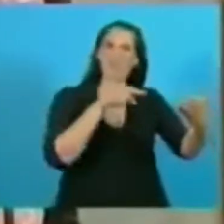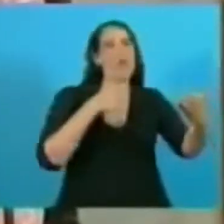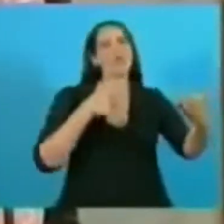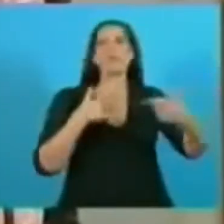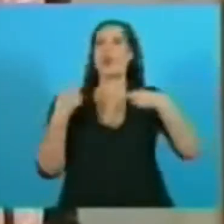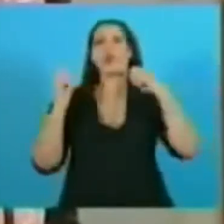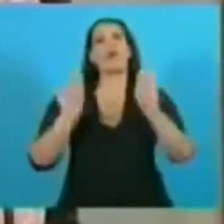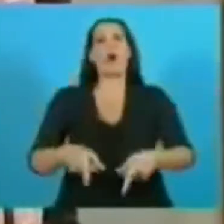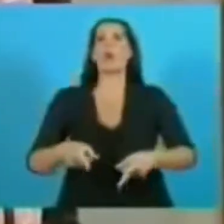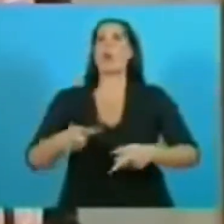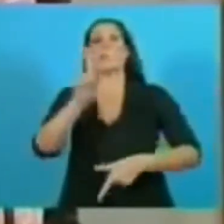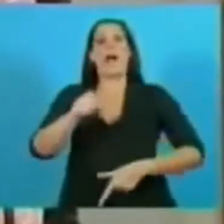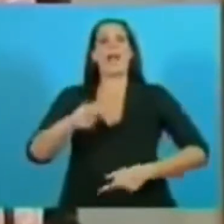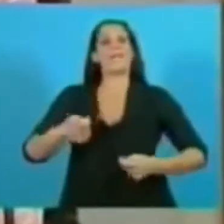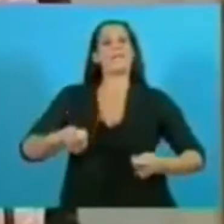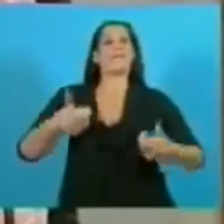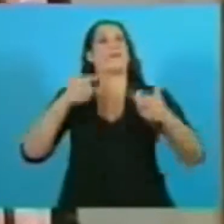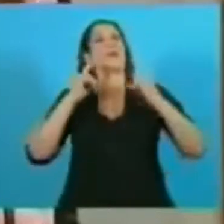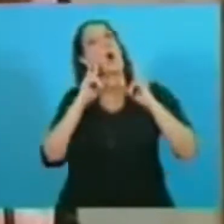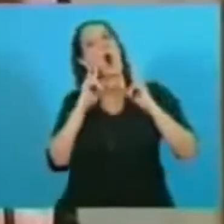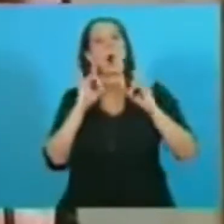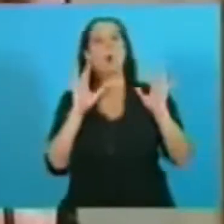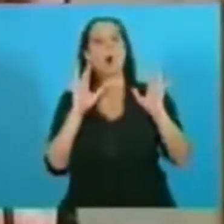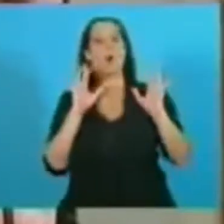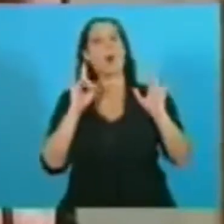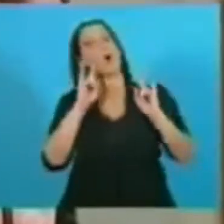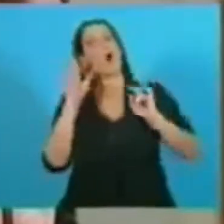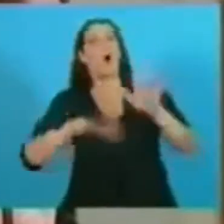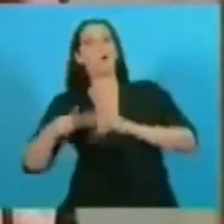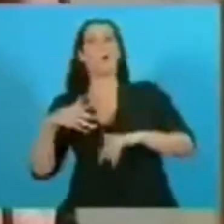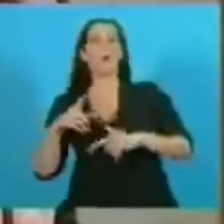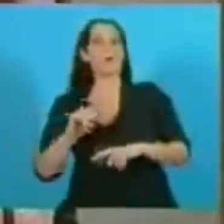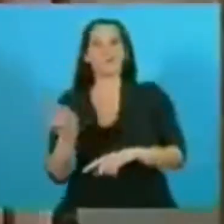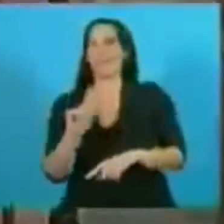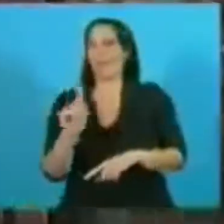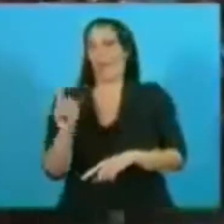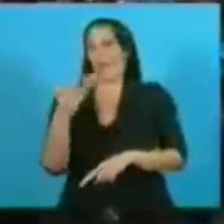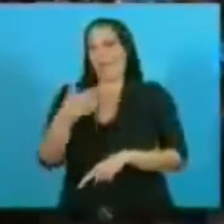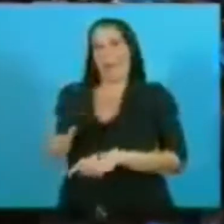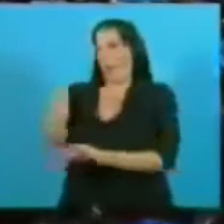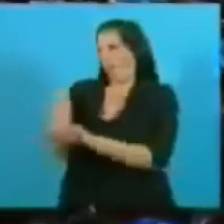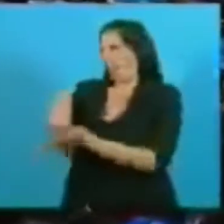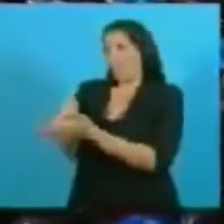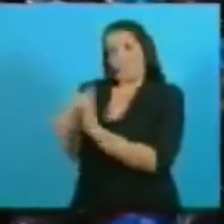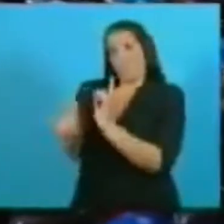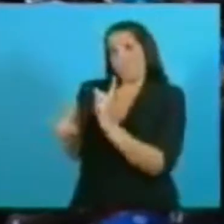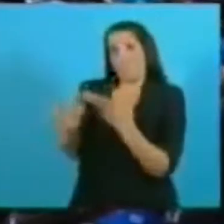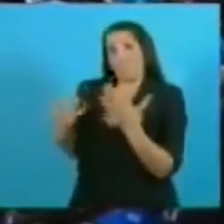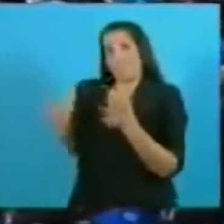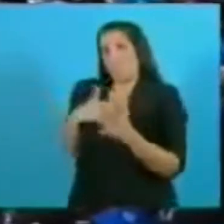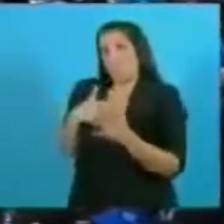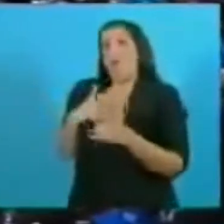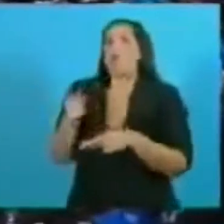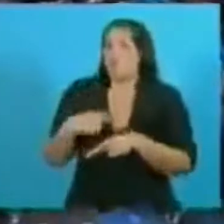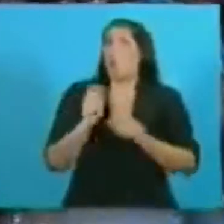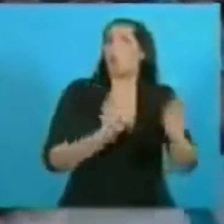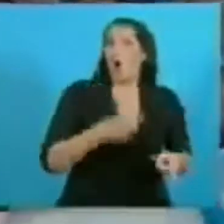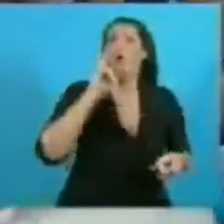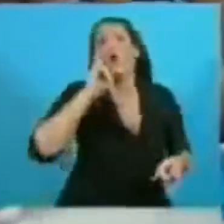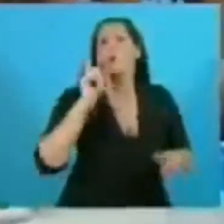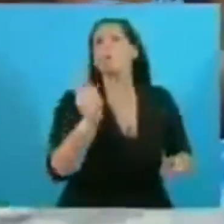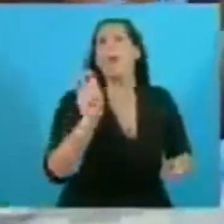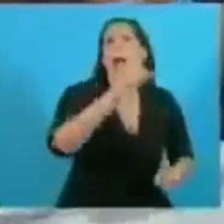país cómodo para los dirigentes, yo dejo un país cómodo para la gente. Tiene razón, tiene razón.